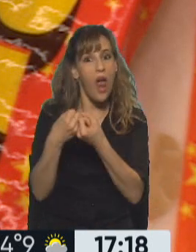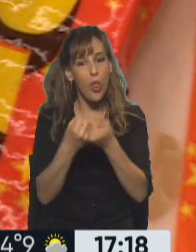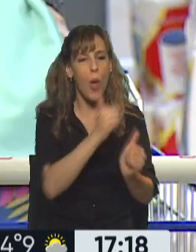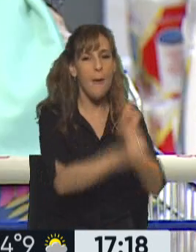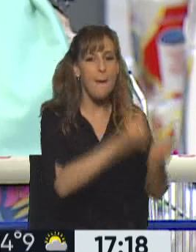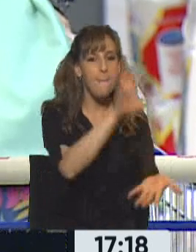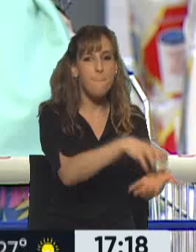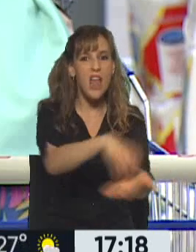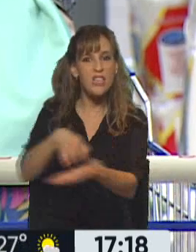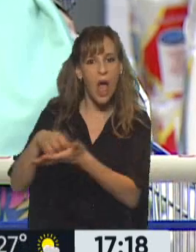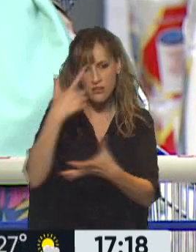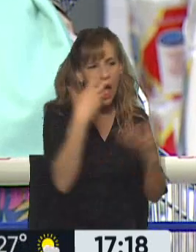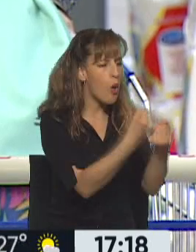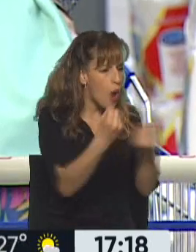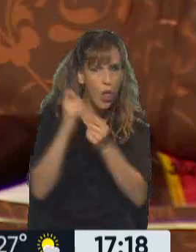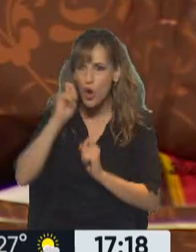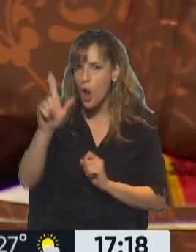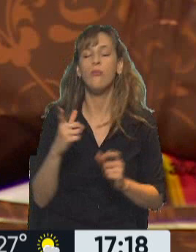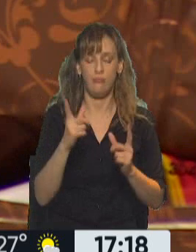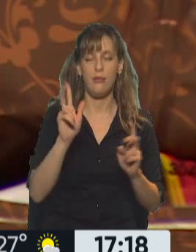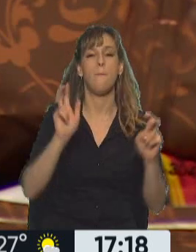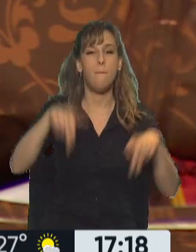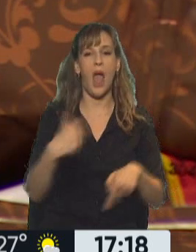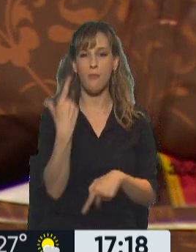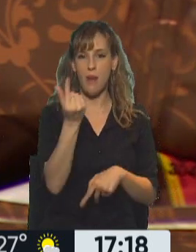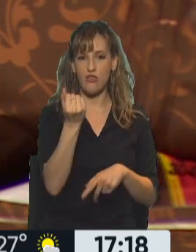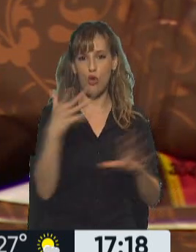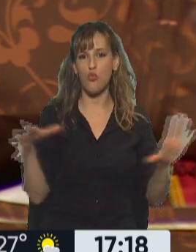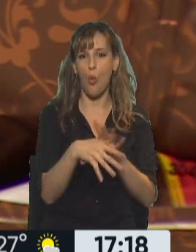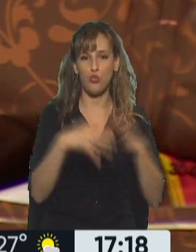comercializadoras. Precios Justos llegó a la canasta navideña.